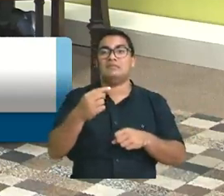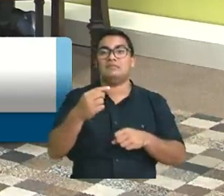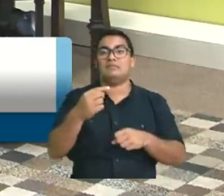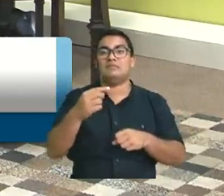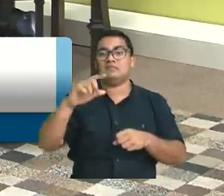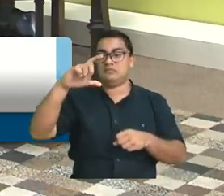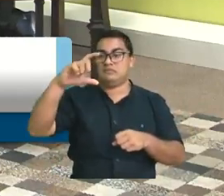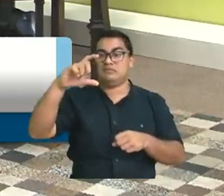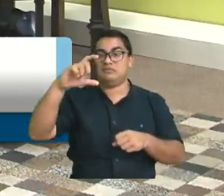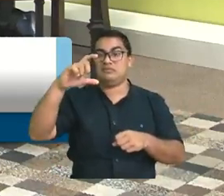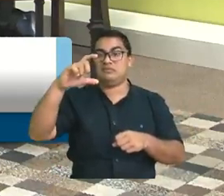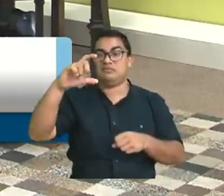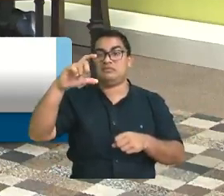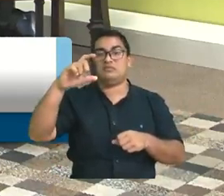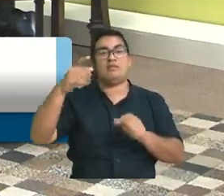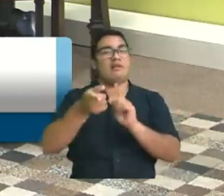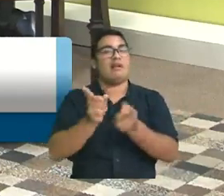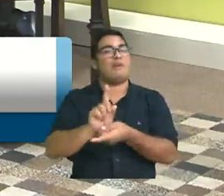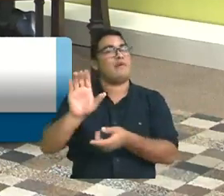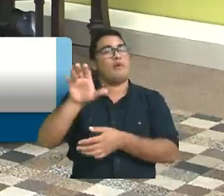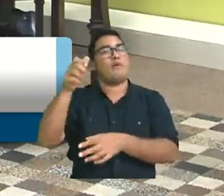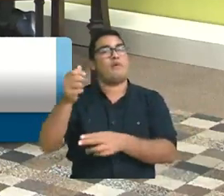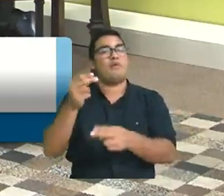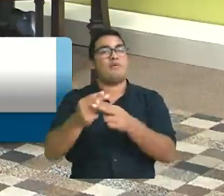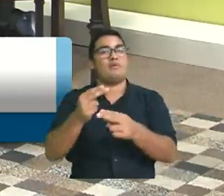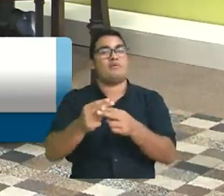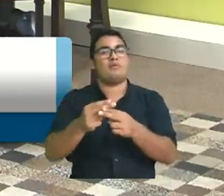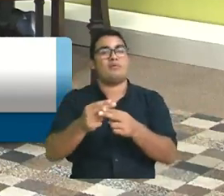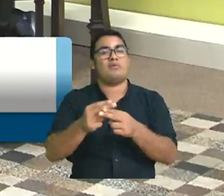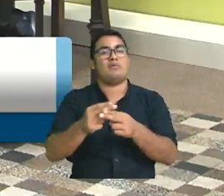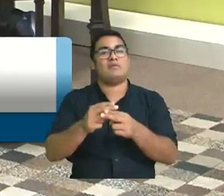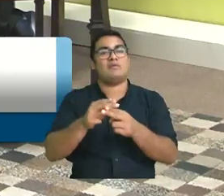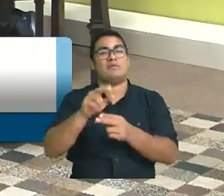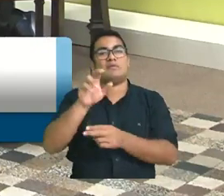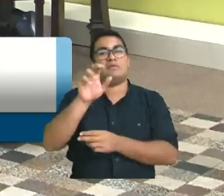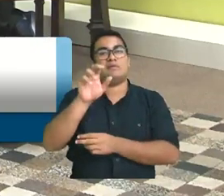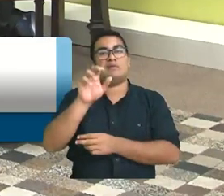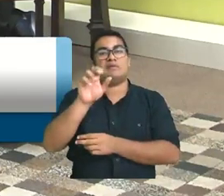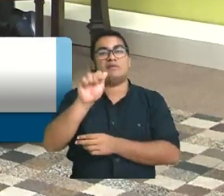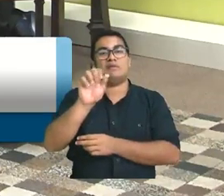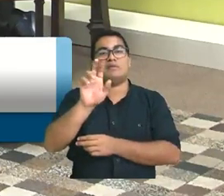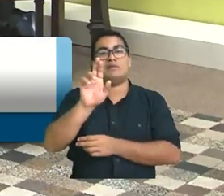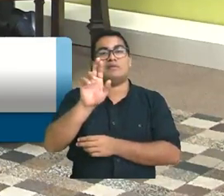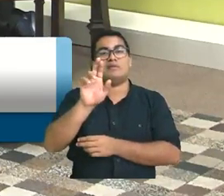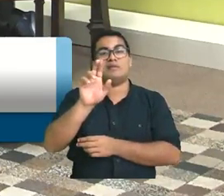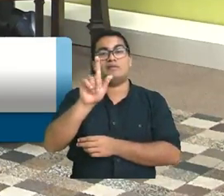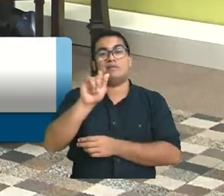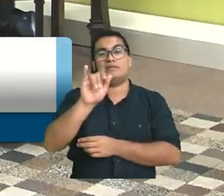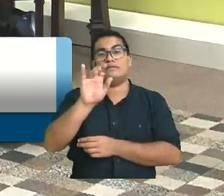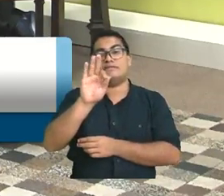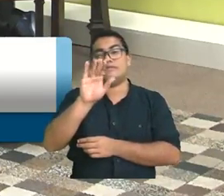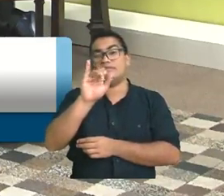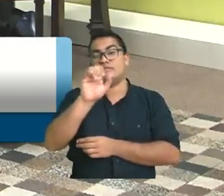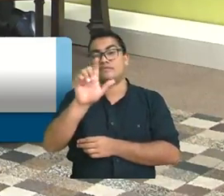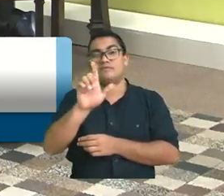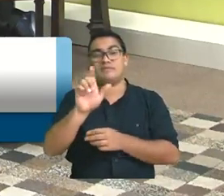tipo de lágrimas artificiales. Podemos pasar a las lágrimas artificiales que son sin o libres de preservante